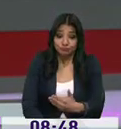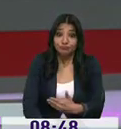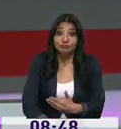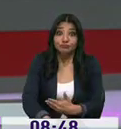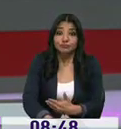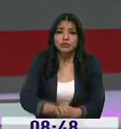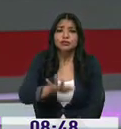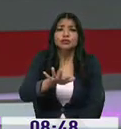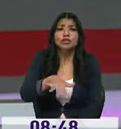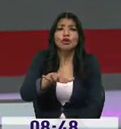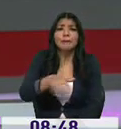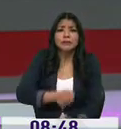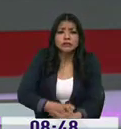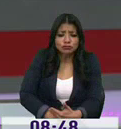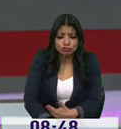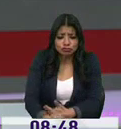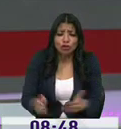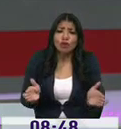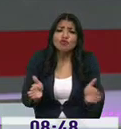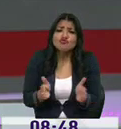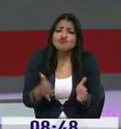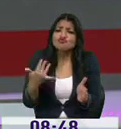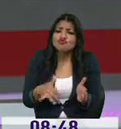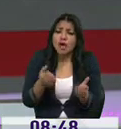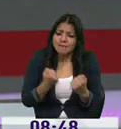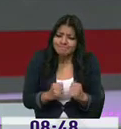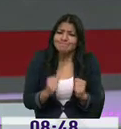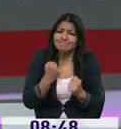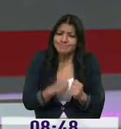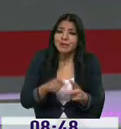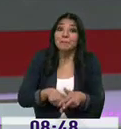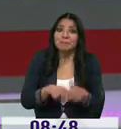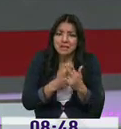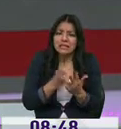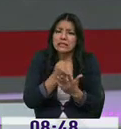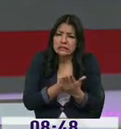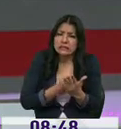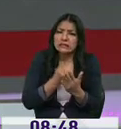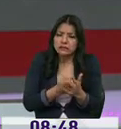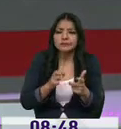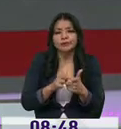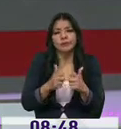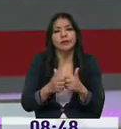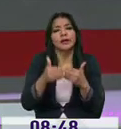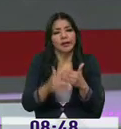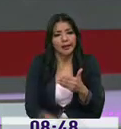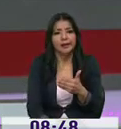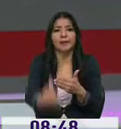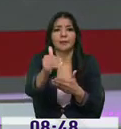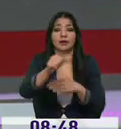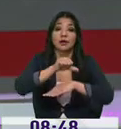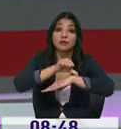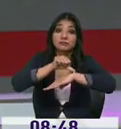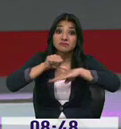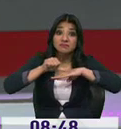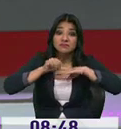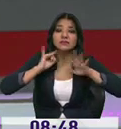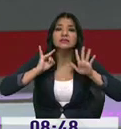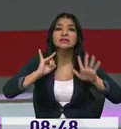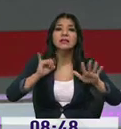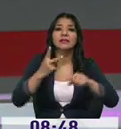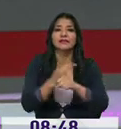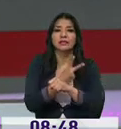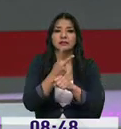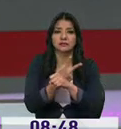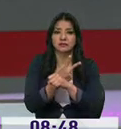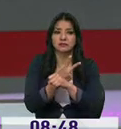sin comecino, sí. Y con ello vino los problemas, ¿no? Pues claro, ha tenido que operarse 7 ocasiones. Y a pesar